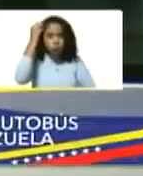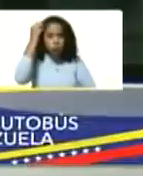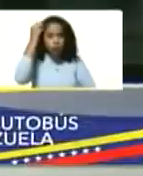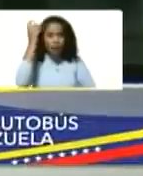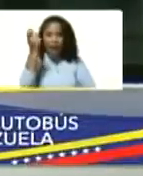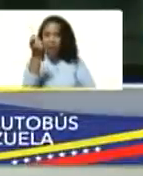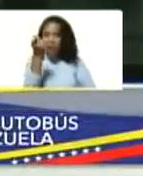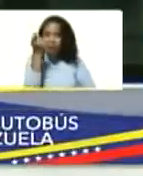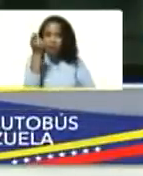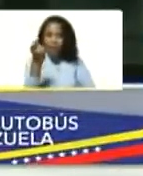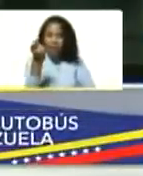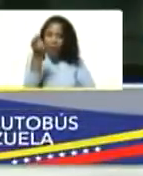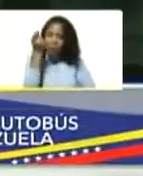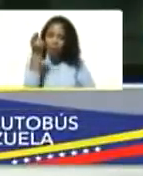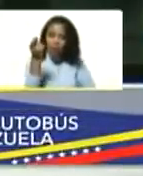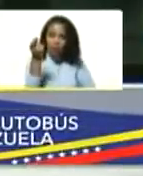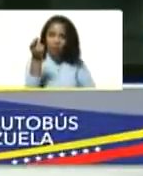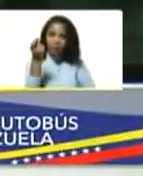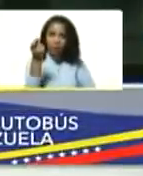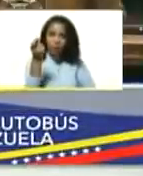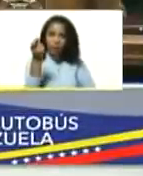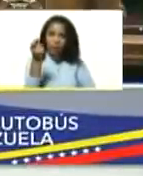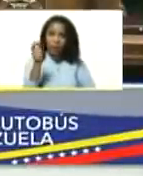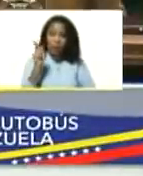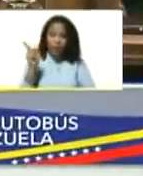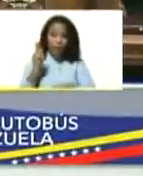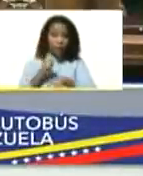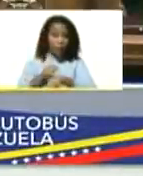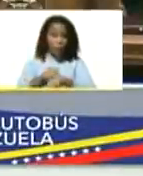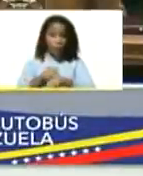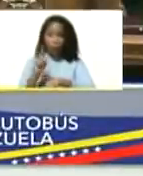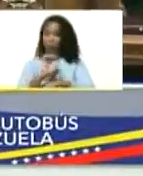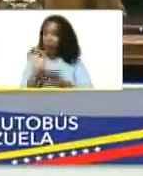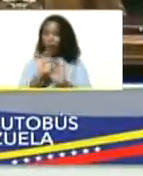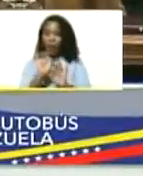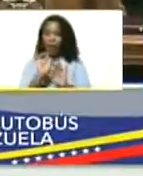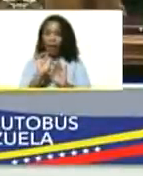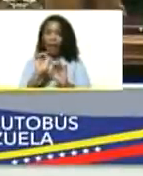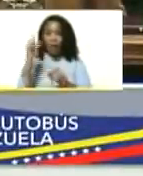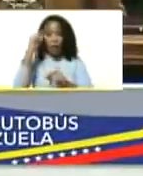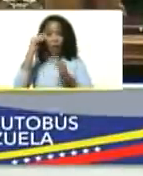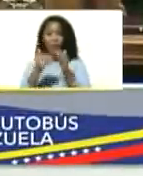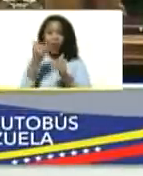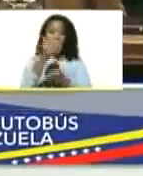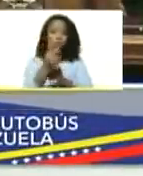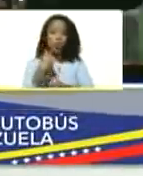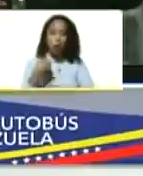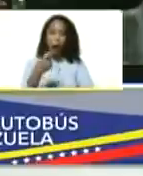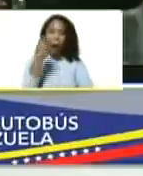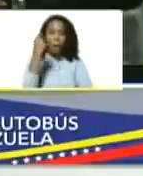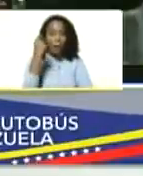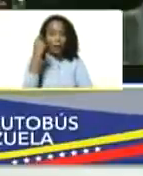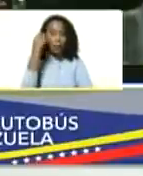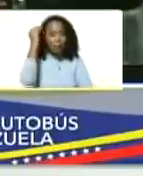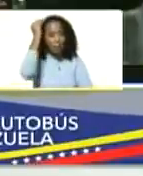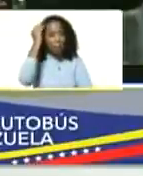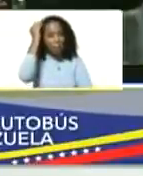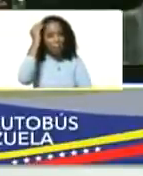jamás jamás ni en ese momento ni en los días posteriores jamás imaginé